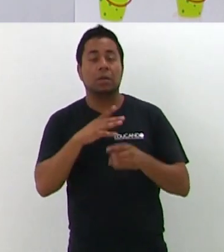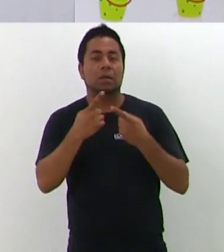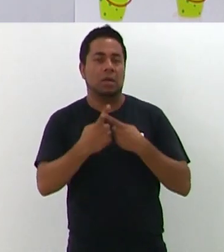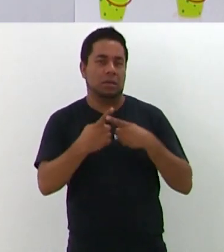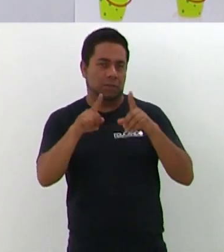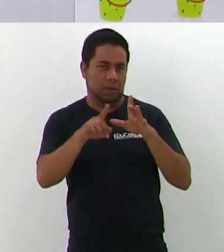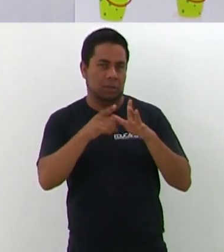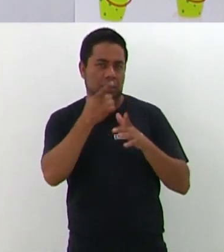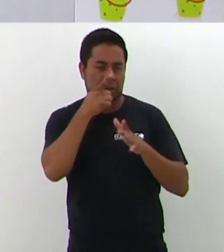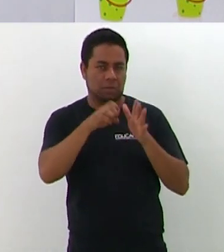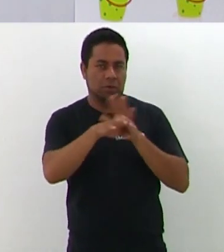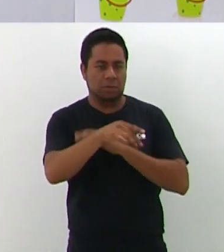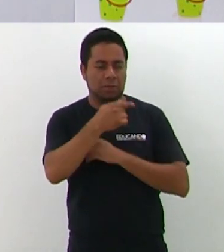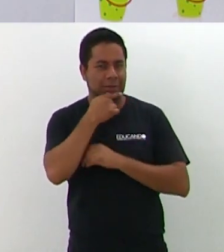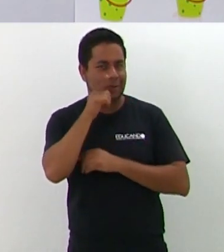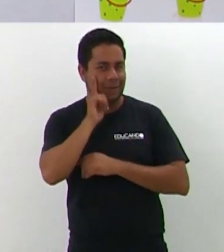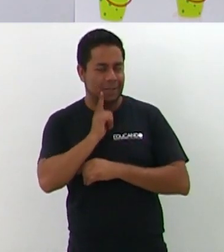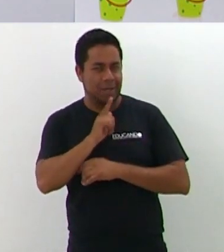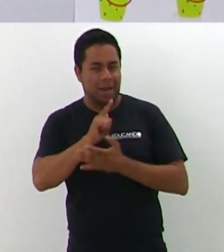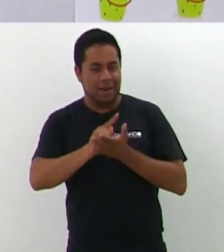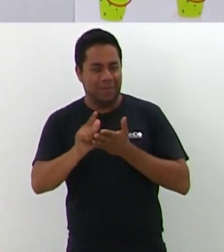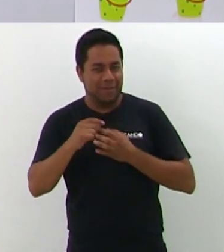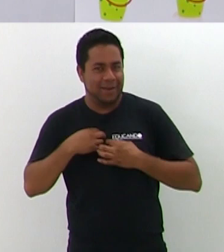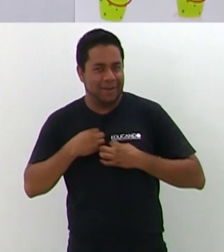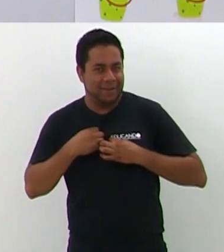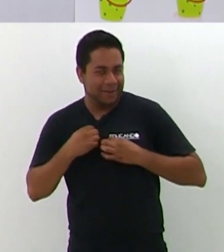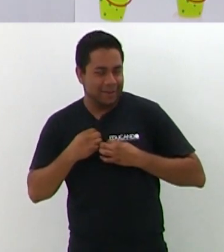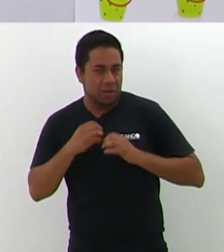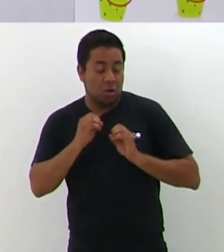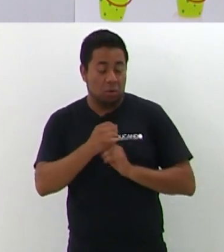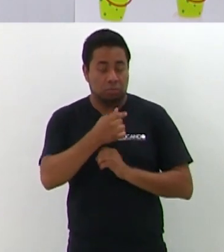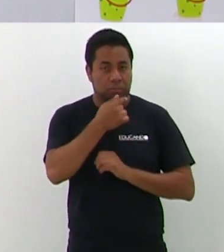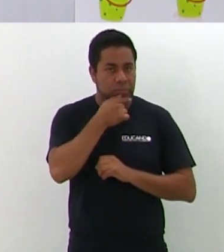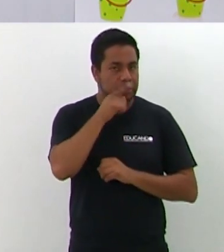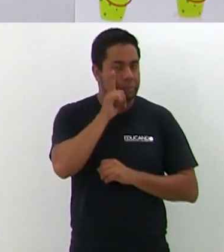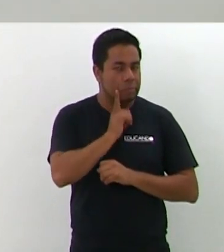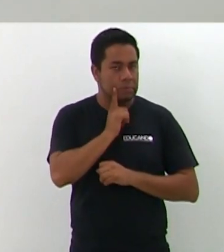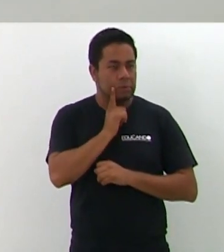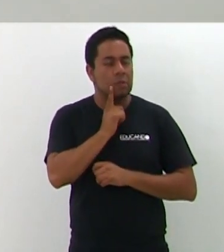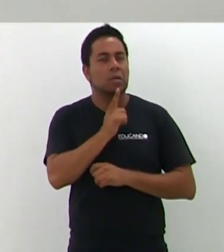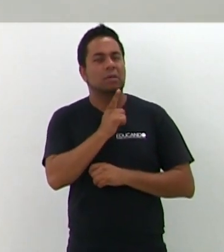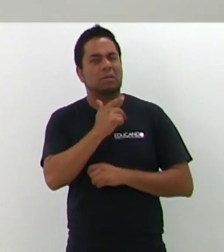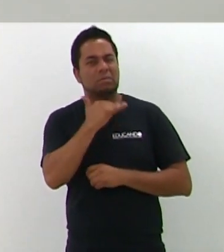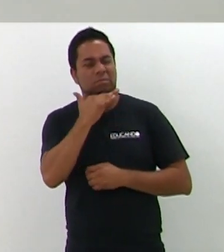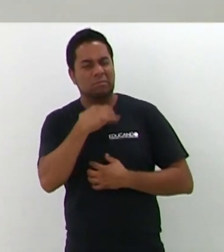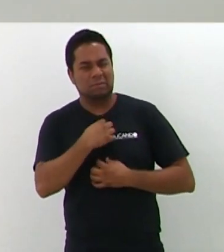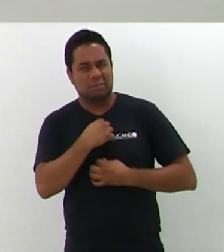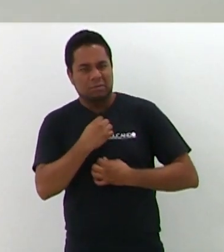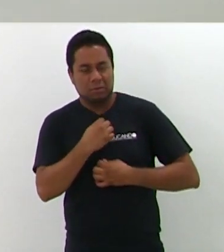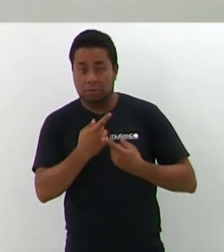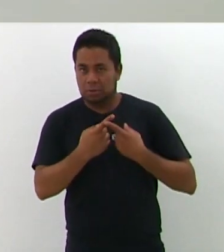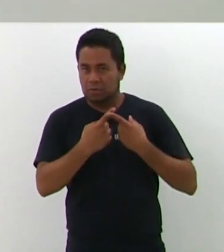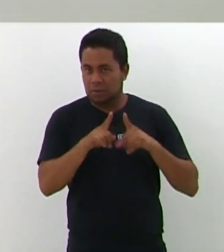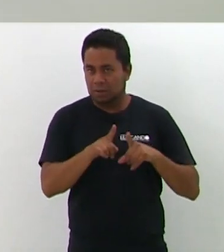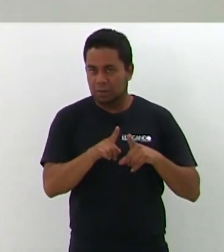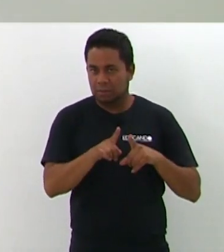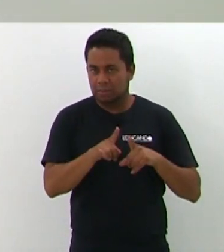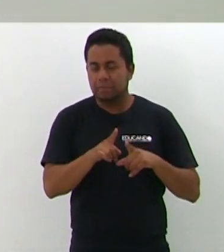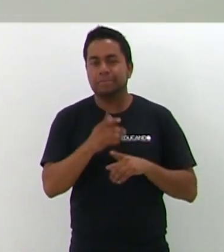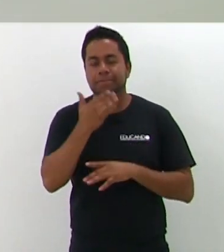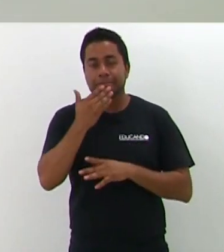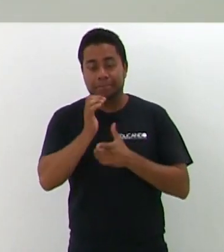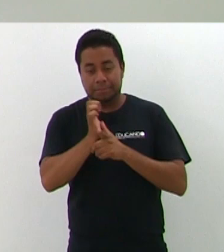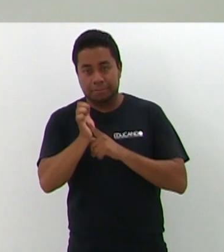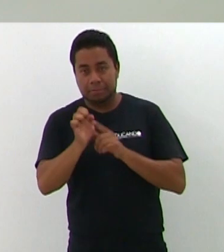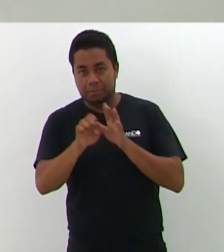Es distinto decir, la niña está limpia, que la niña está sucia.